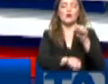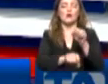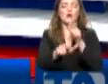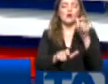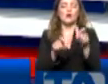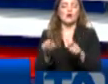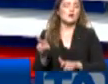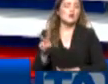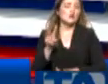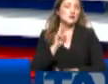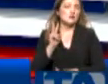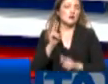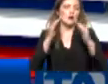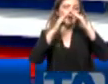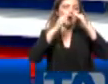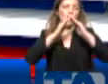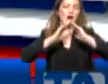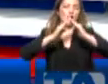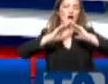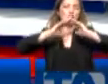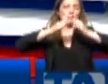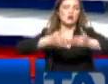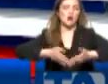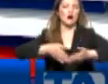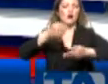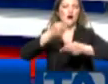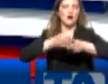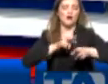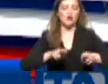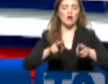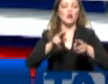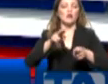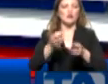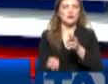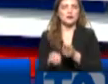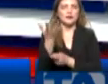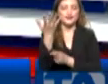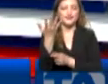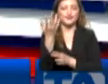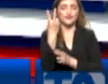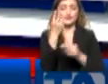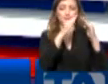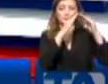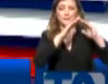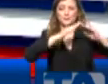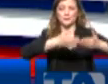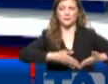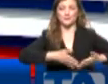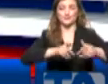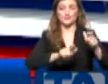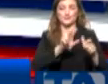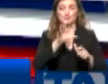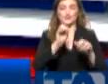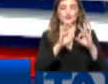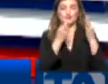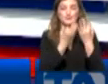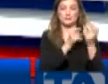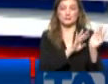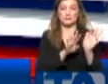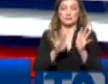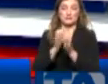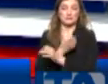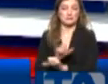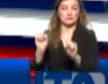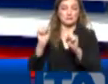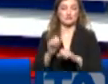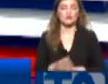afectados por las intensas lluvias en Río Blanco y tras la caída de 2 viviendas que obligó la evacuación de 30 familias. El Midubi se